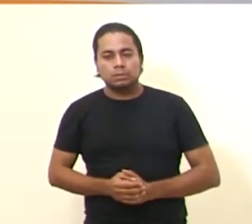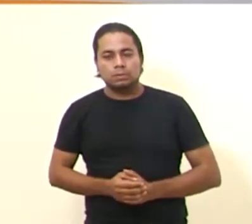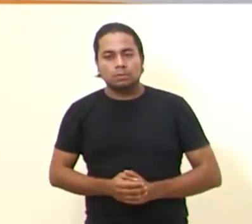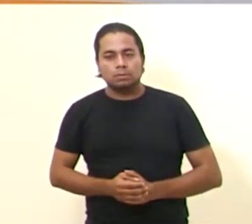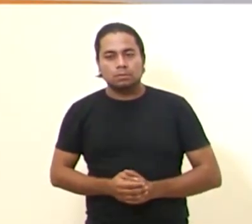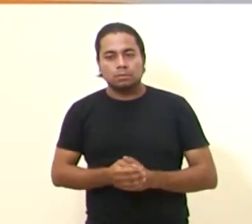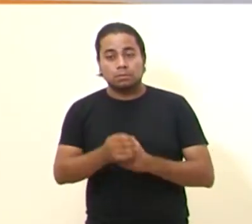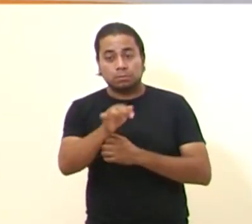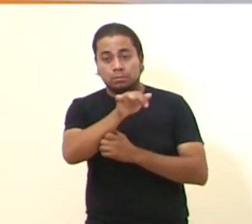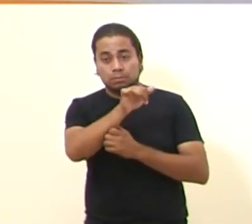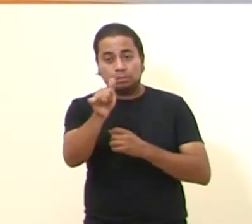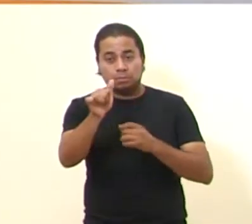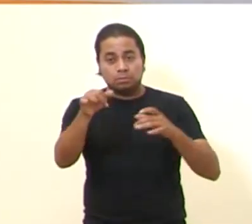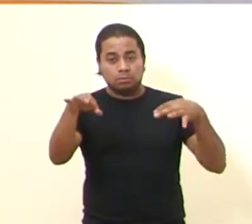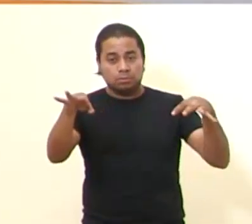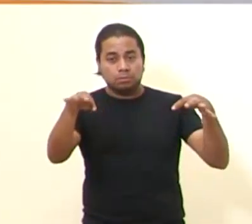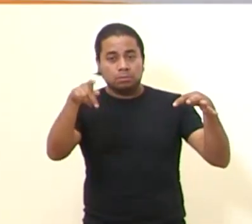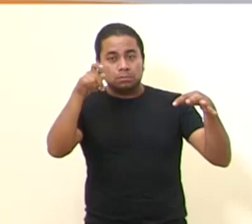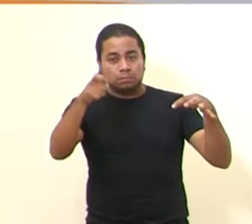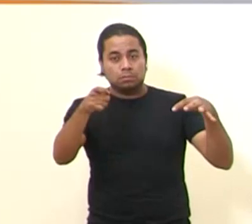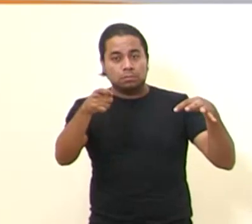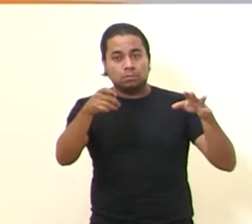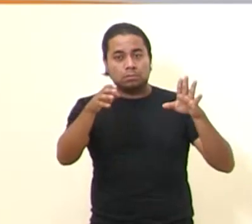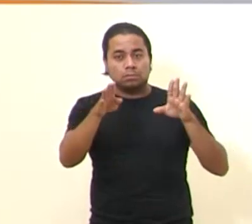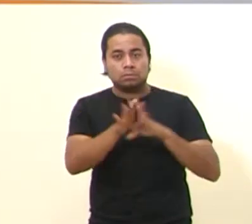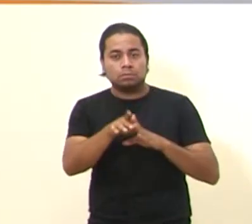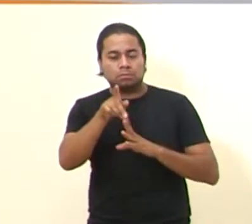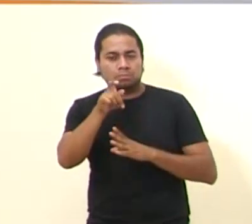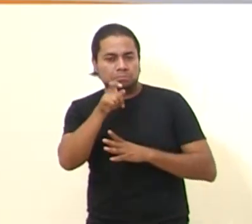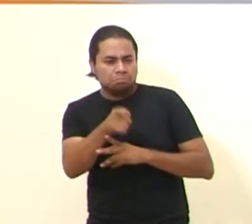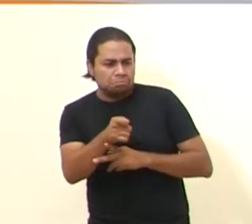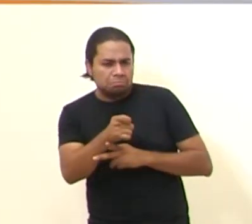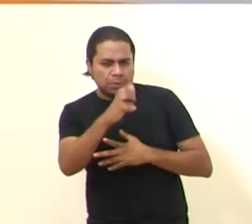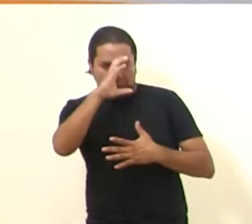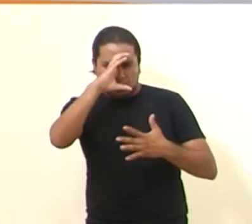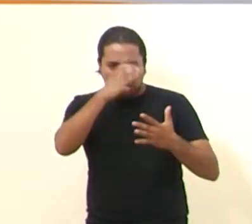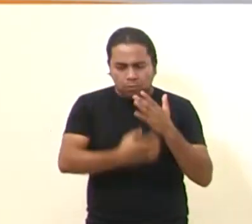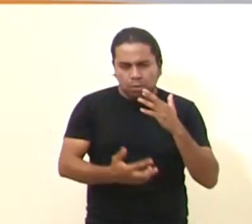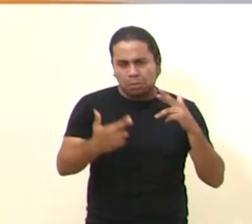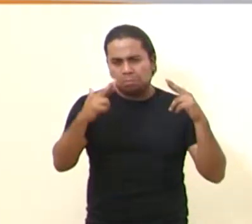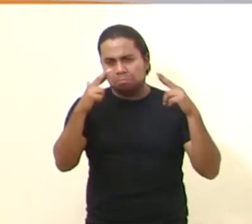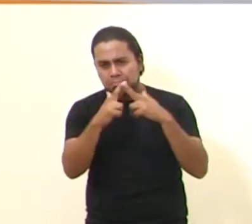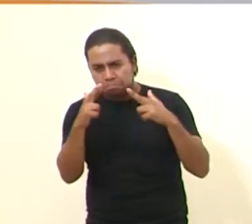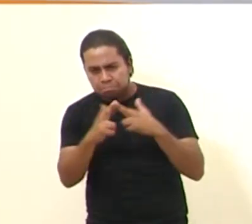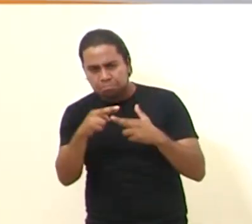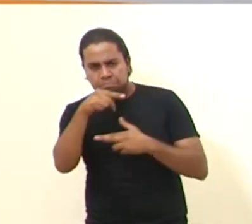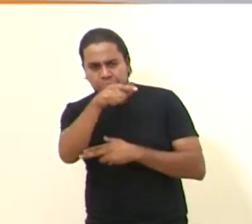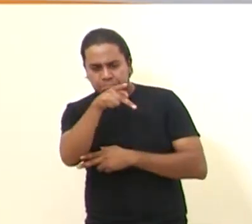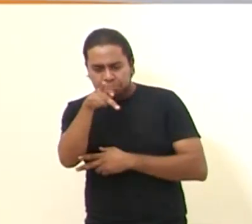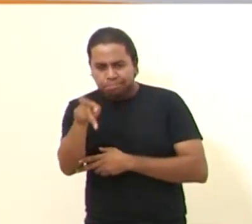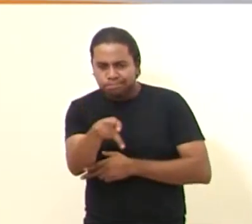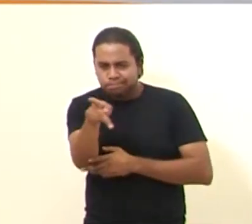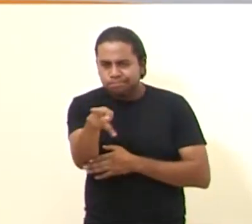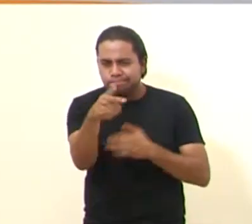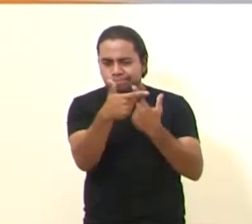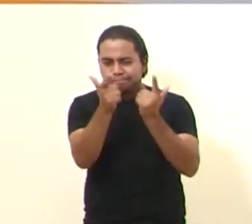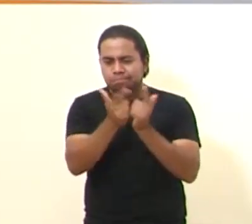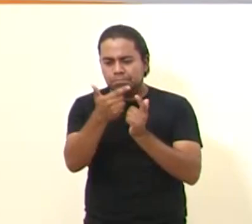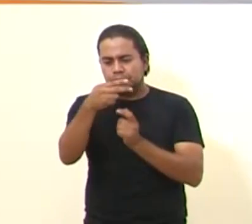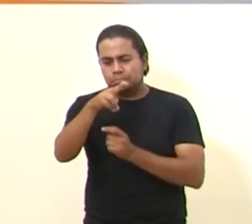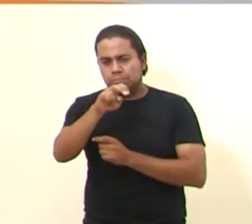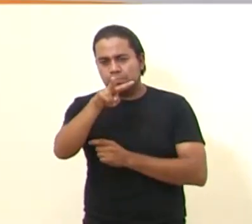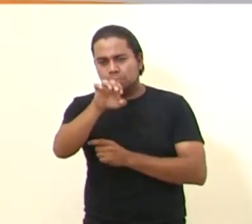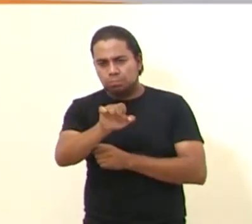Esta otra ficha es sobre los ritos y las creencias de los Guabes, mi otro